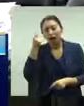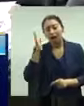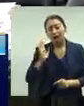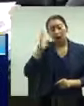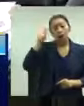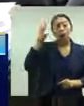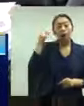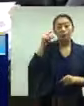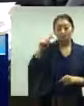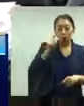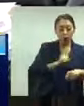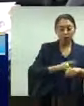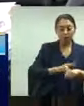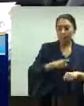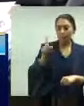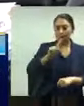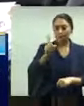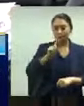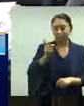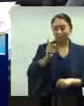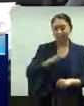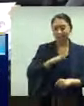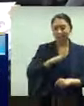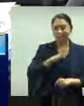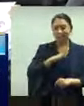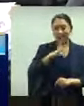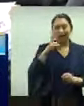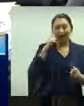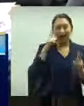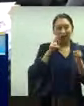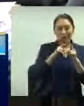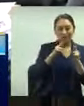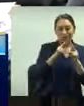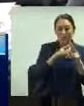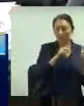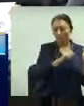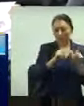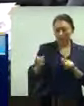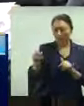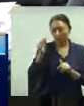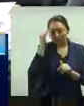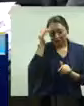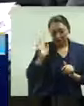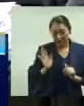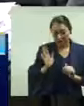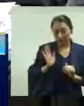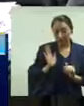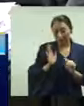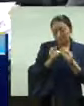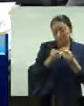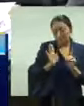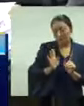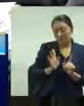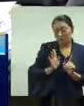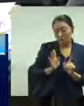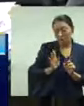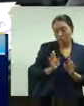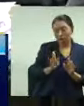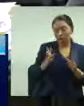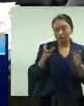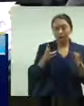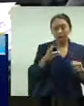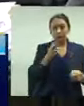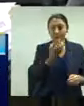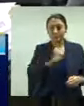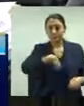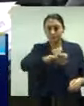del tiempo no hubiera tenido los conocimientos suficientes del ministerio, pero allá sabrá él si inicia con buen